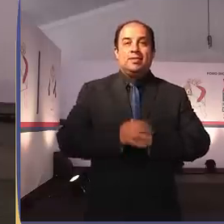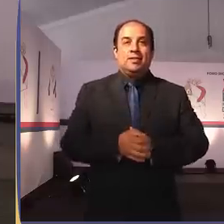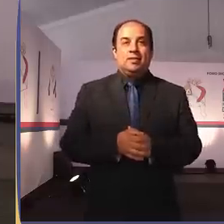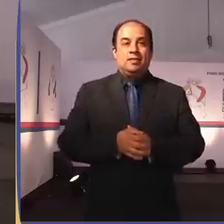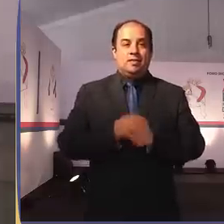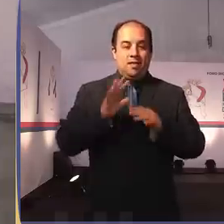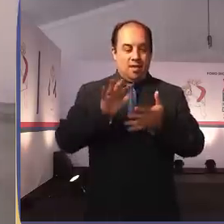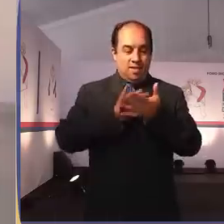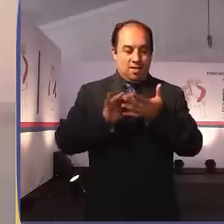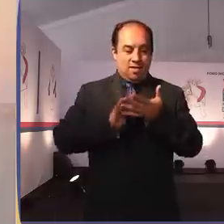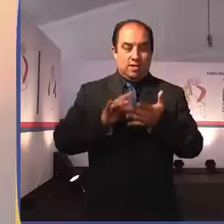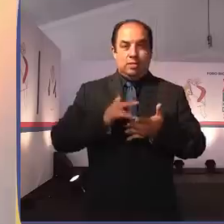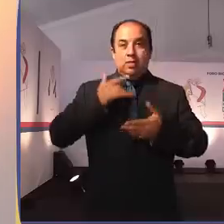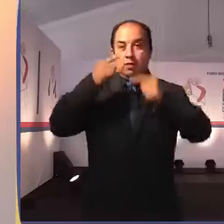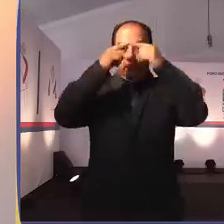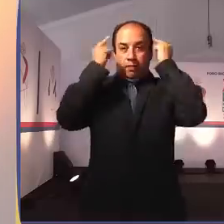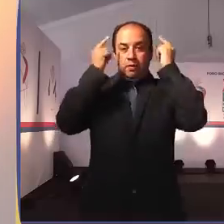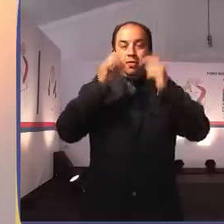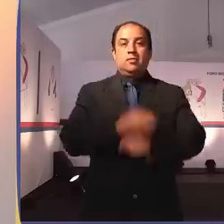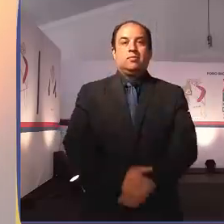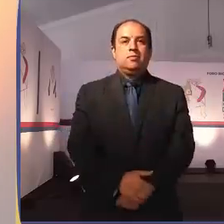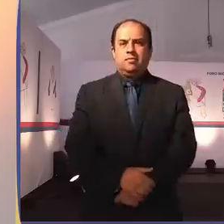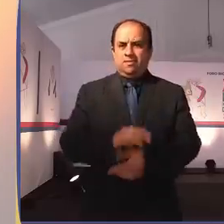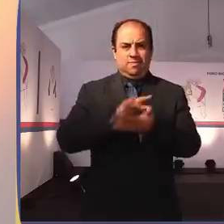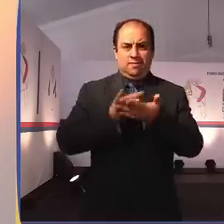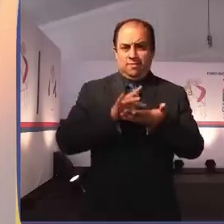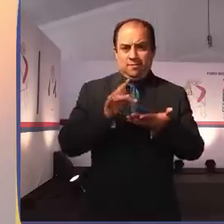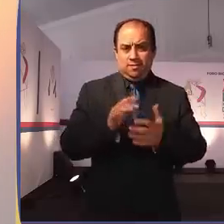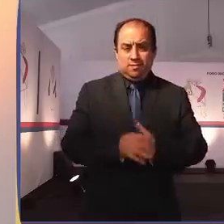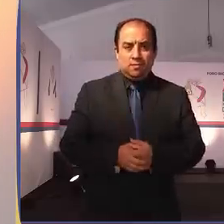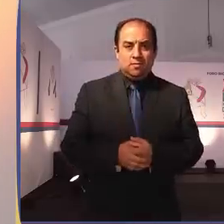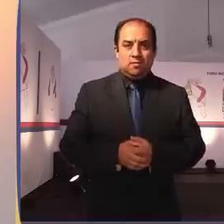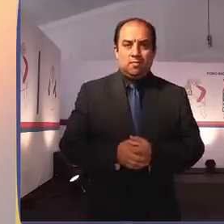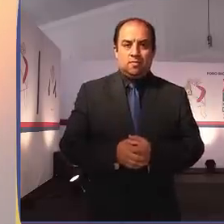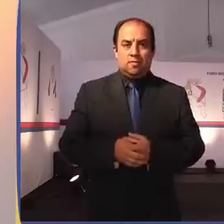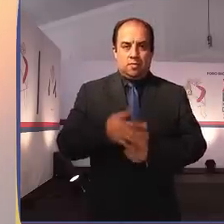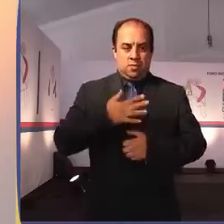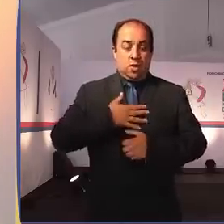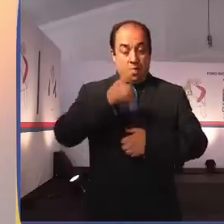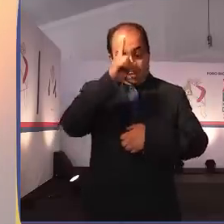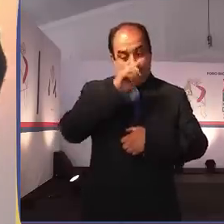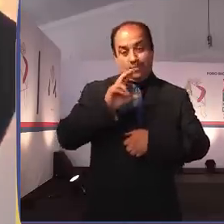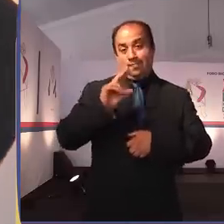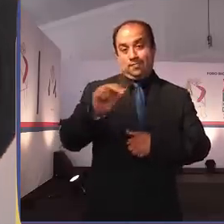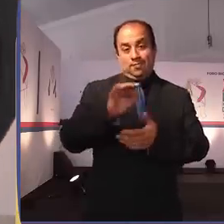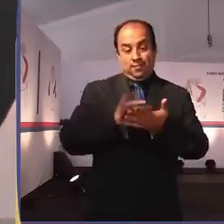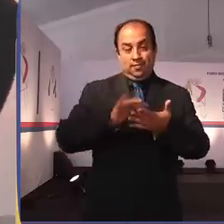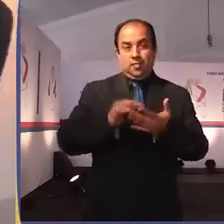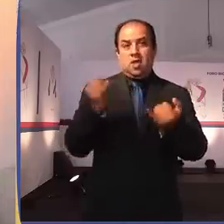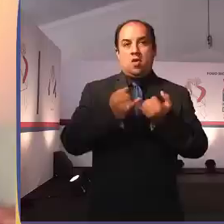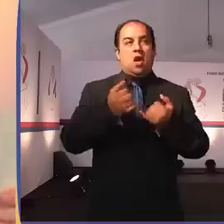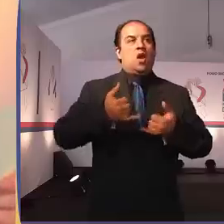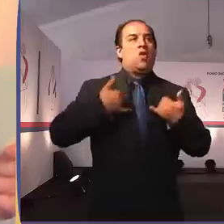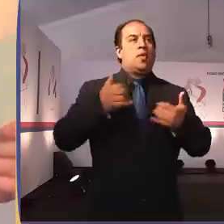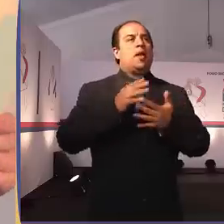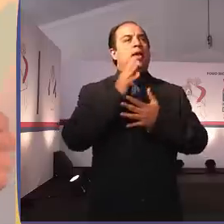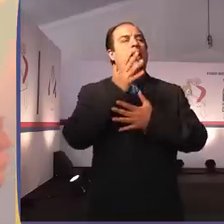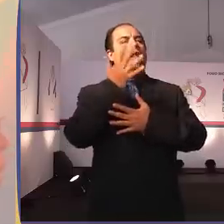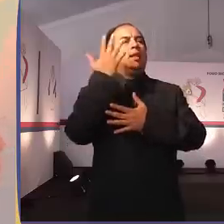de leer, ya estoy así. No lean, pues de veras, yo les digo que no, así como a los jóvenes en aquella